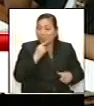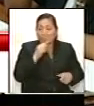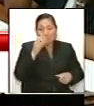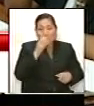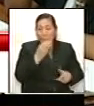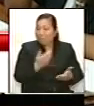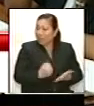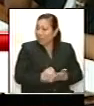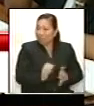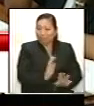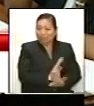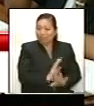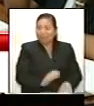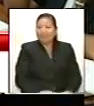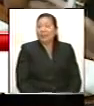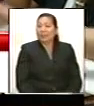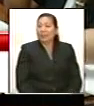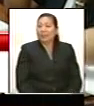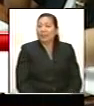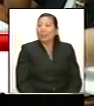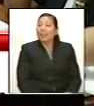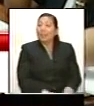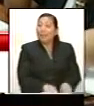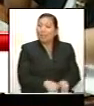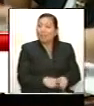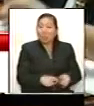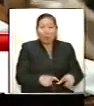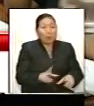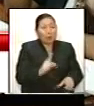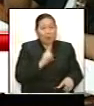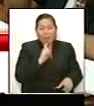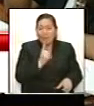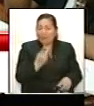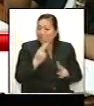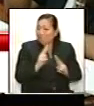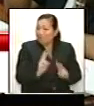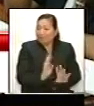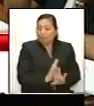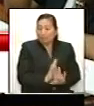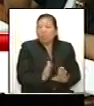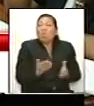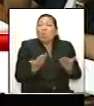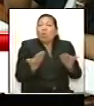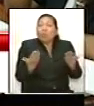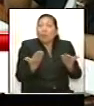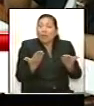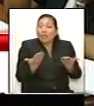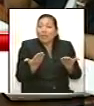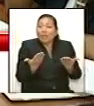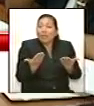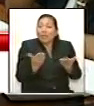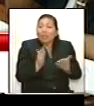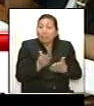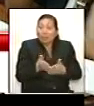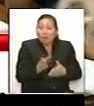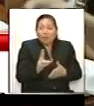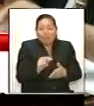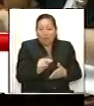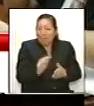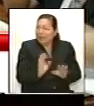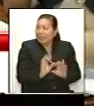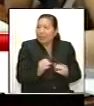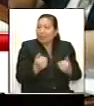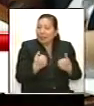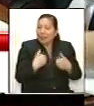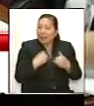busca de atención, ¿no? Y también la comisaría no solamente va a ver por dónde va a llevar, por dónde va a derivar, no, se